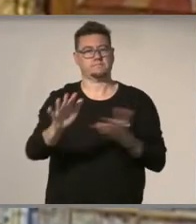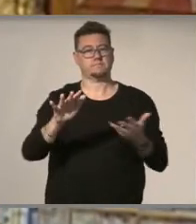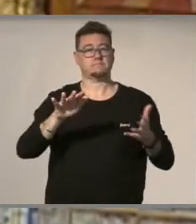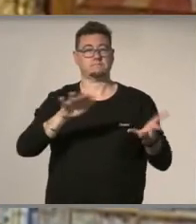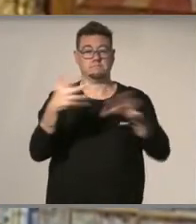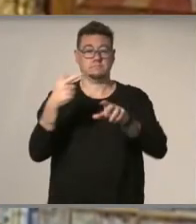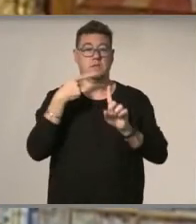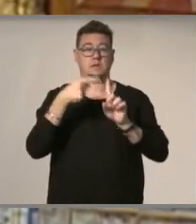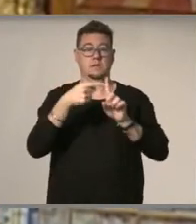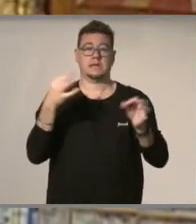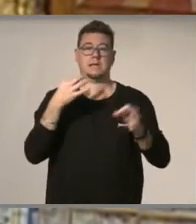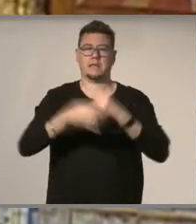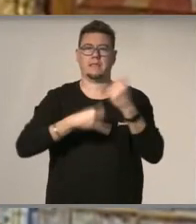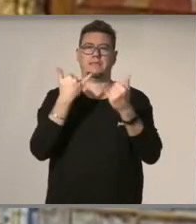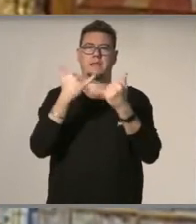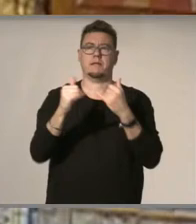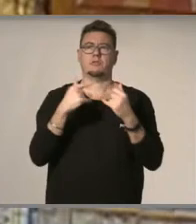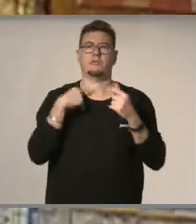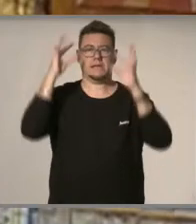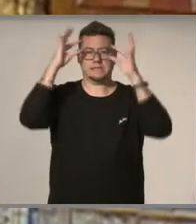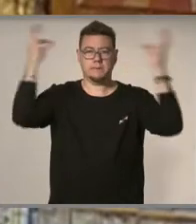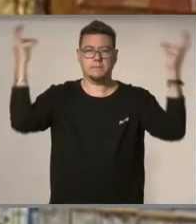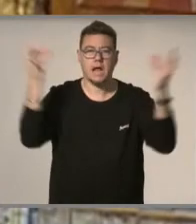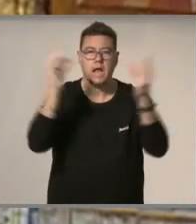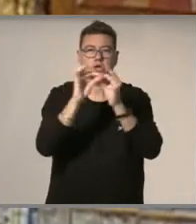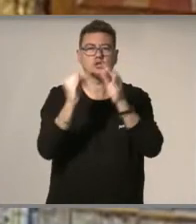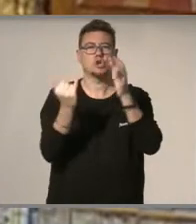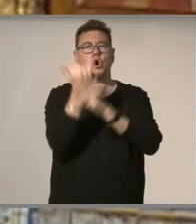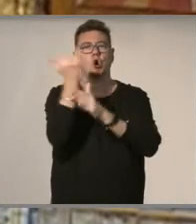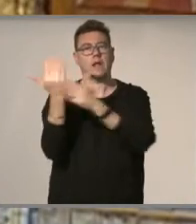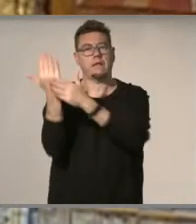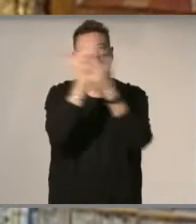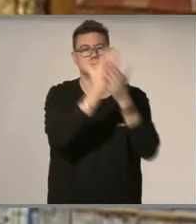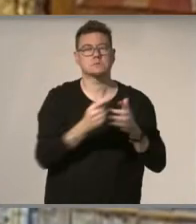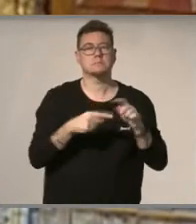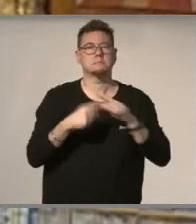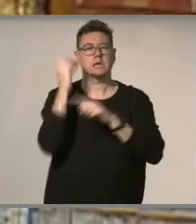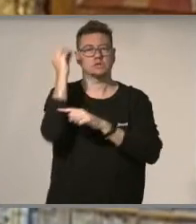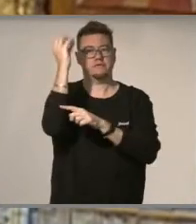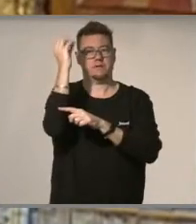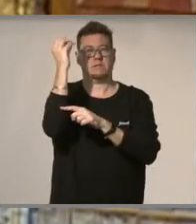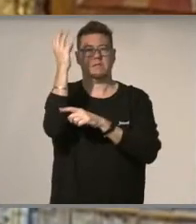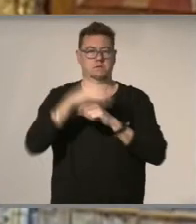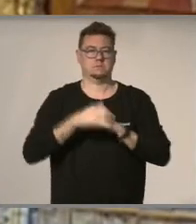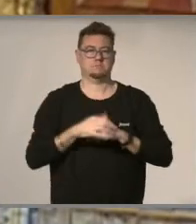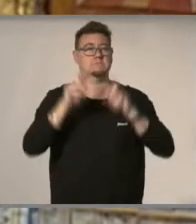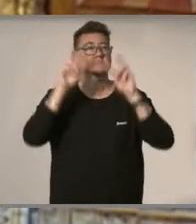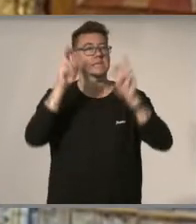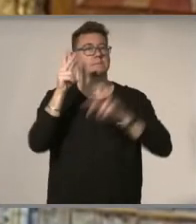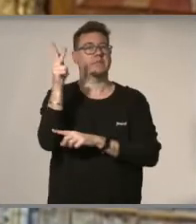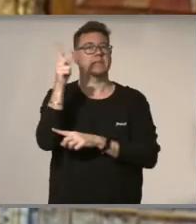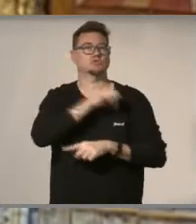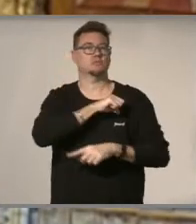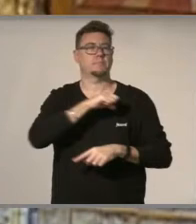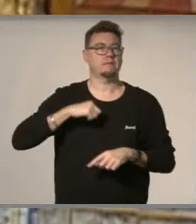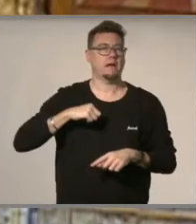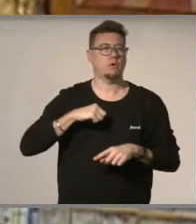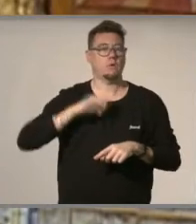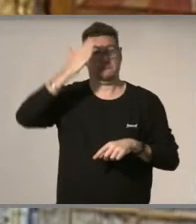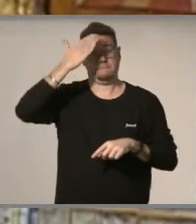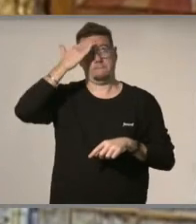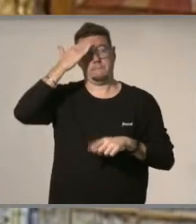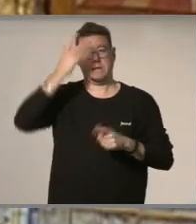fines en la celebración de seminarios, jornadas de estudio y conferencias, tanto sobre temas de derecho privado,